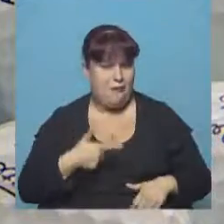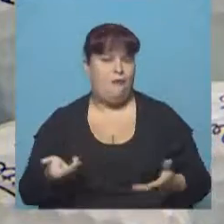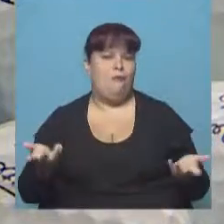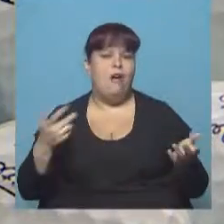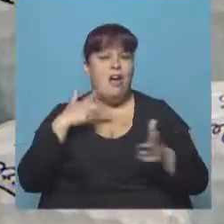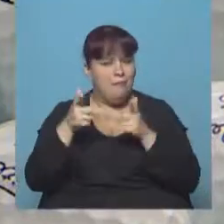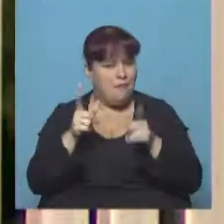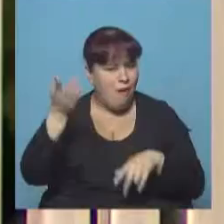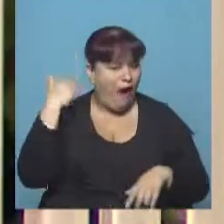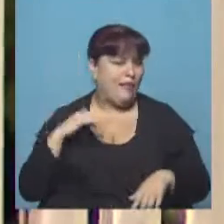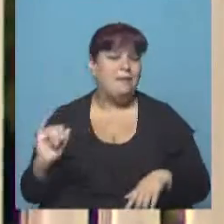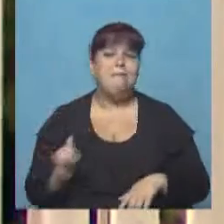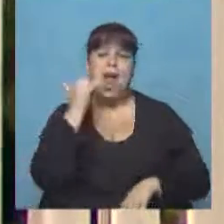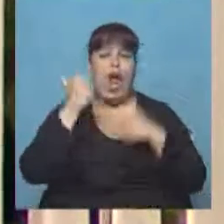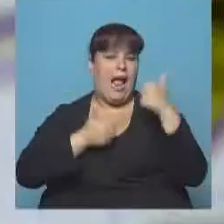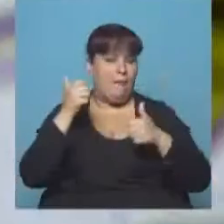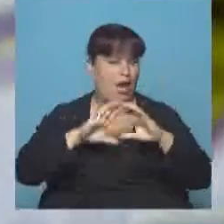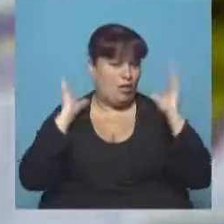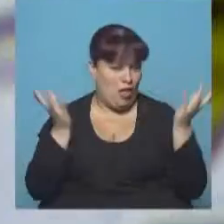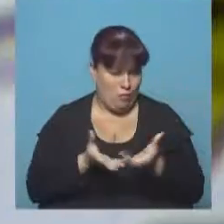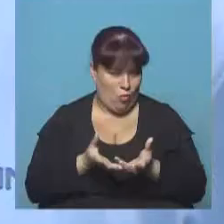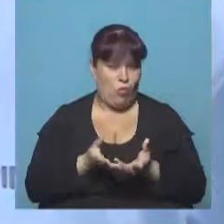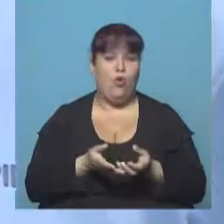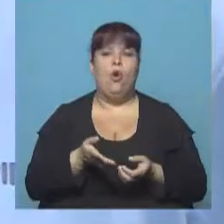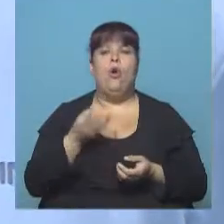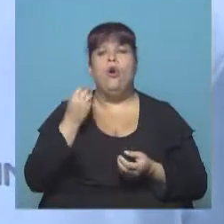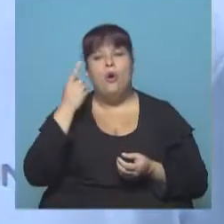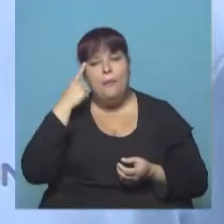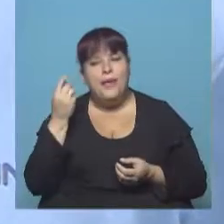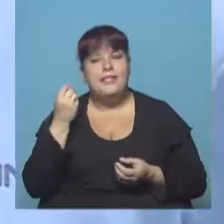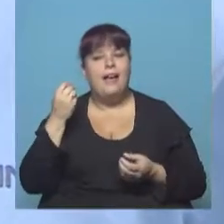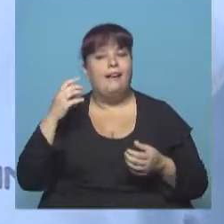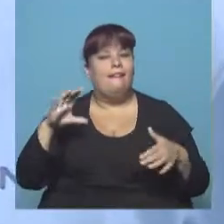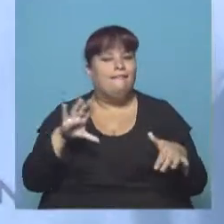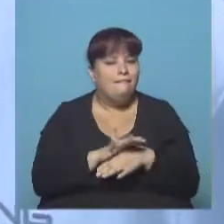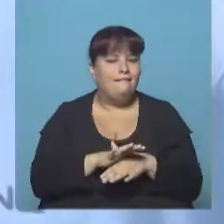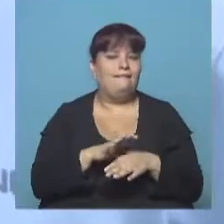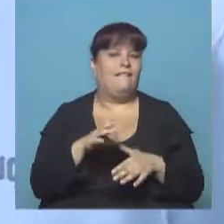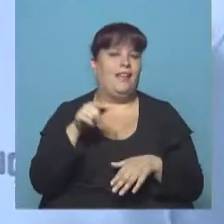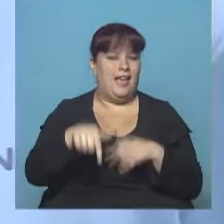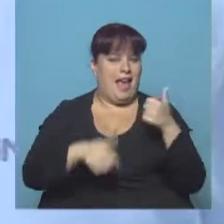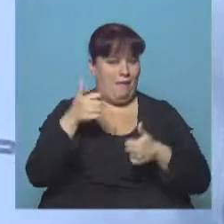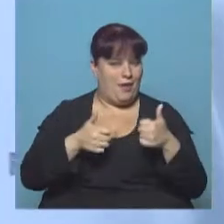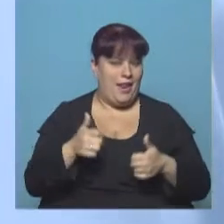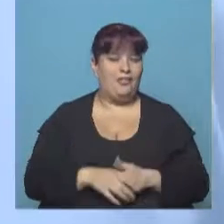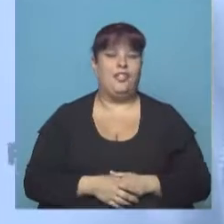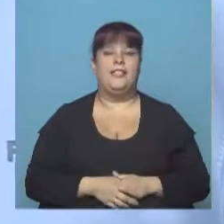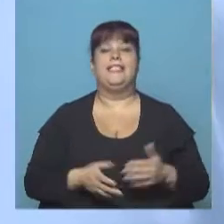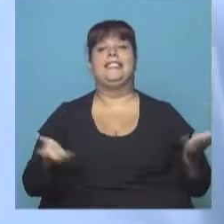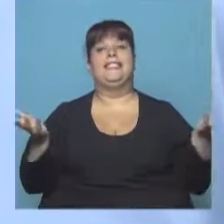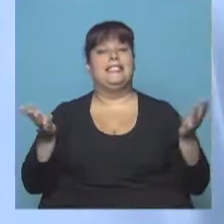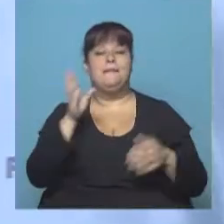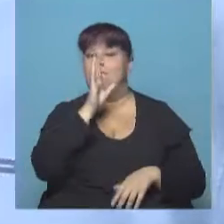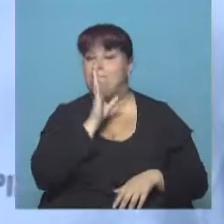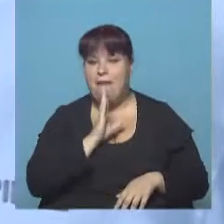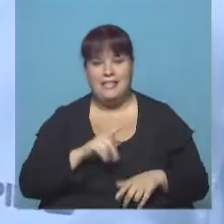como dije antes, en uno de los mejores torneos que se juega en el mundo. ¿Por dónde puede estar, crees, la clave de este torneo? Bueno, la